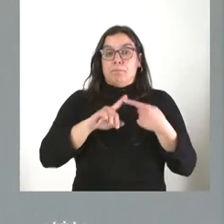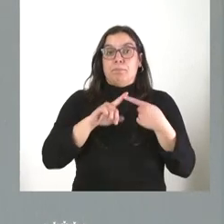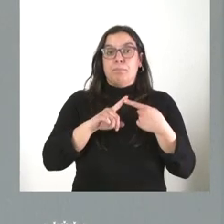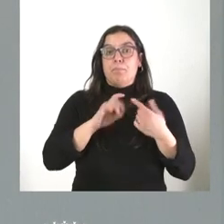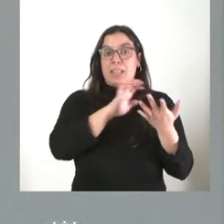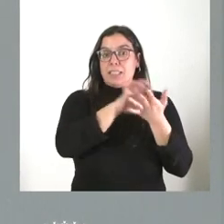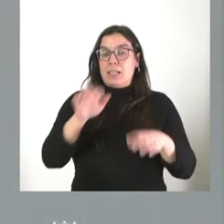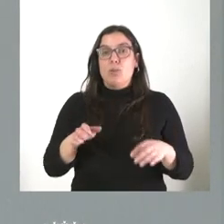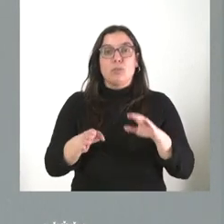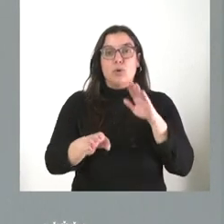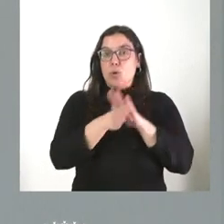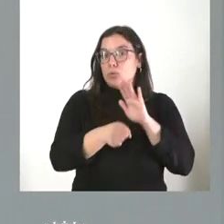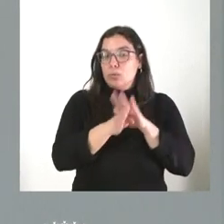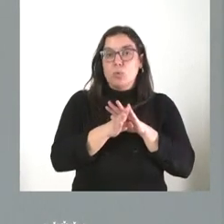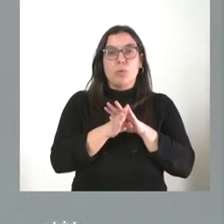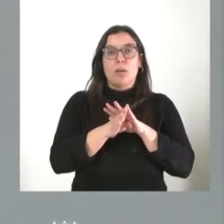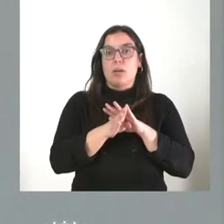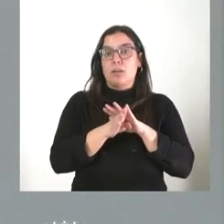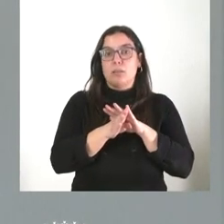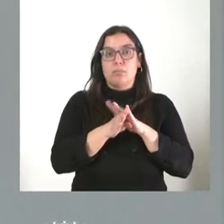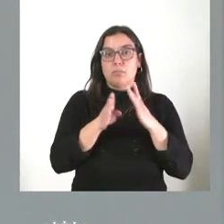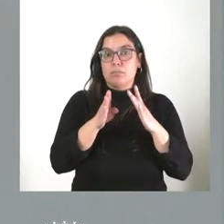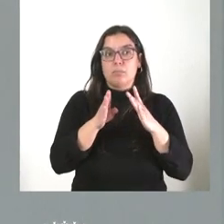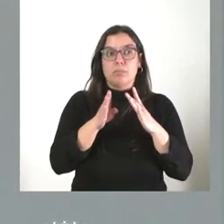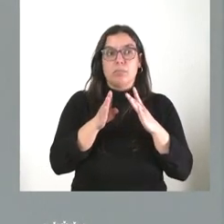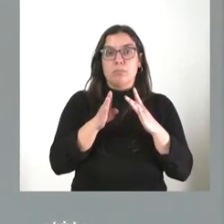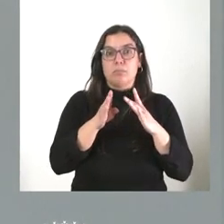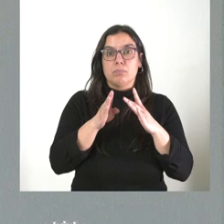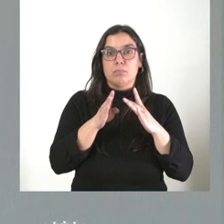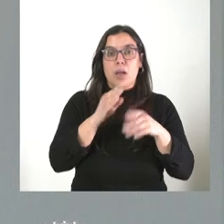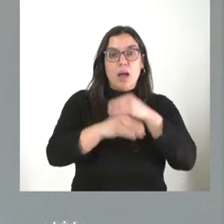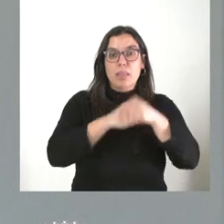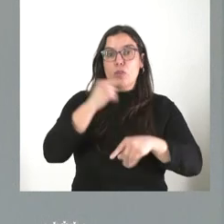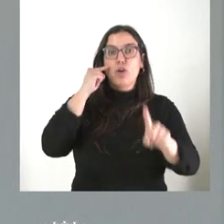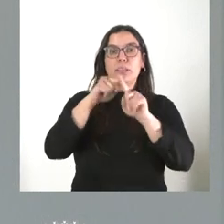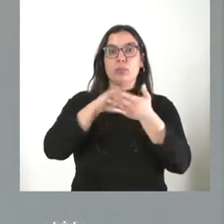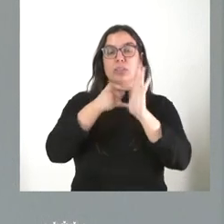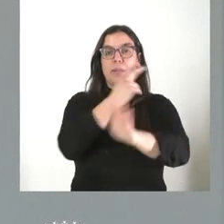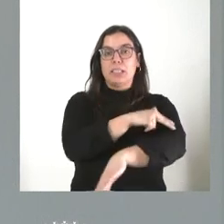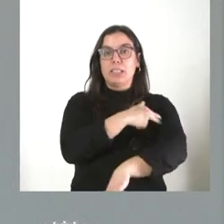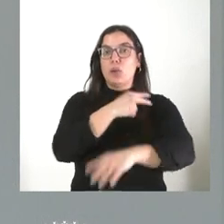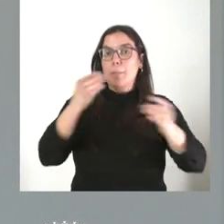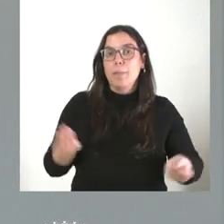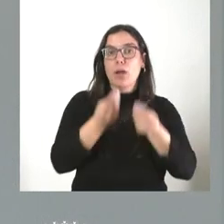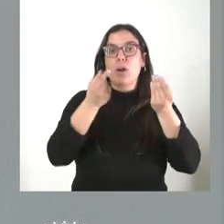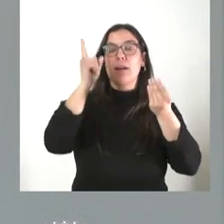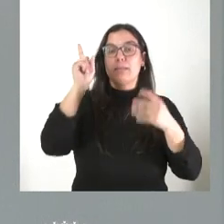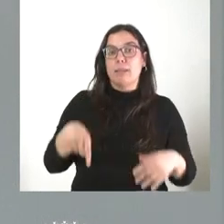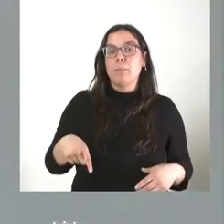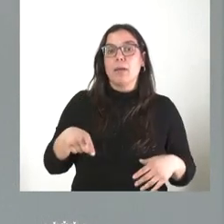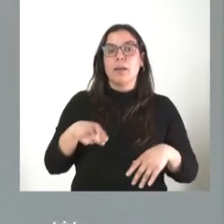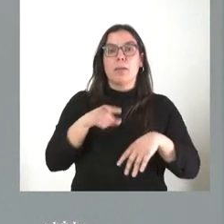Castilla y león sigue actuando desde el punto de vista de la mejora de su sistema sanitario y también de la dotación de